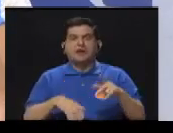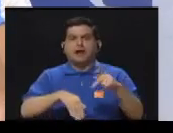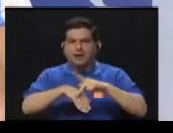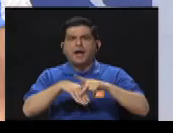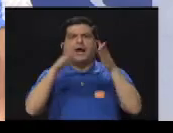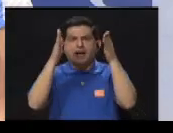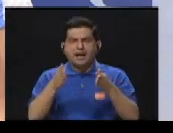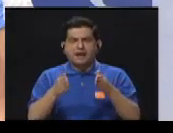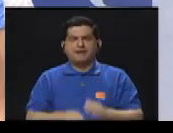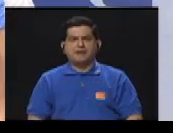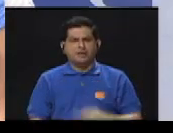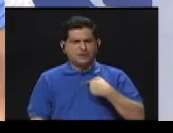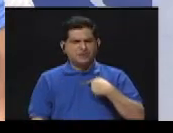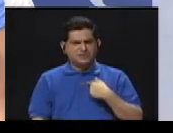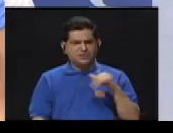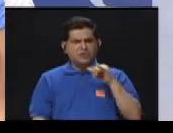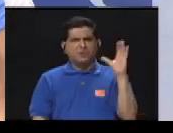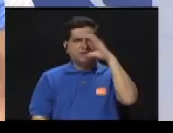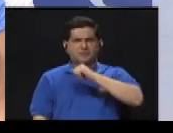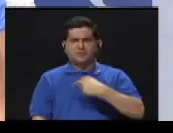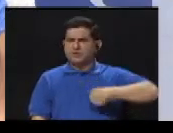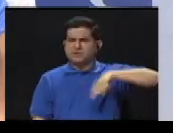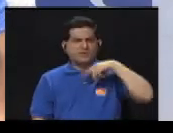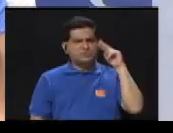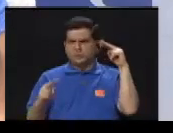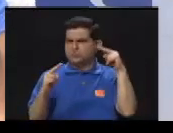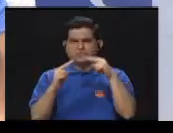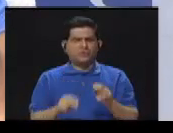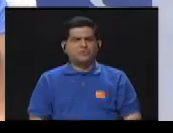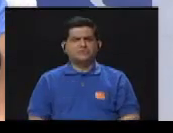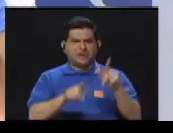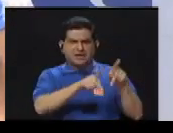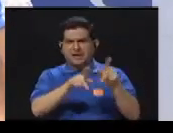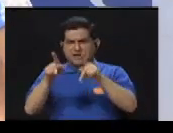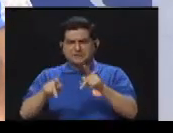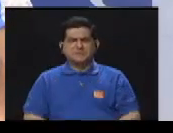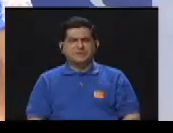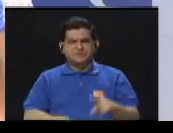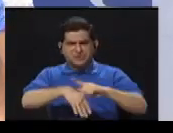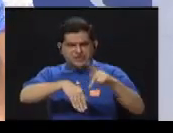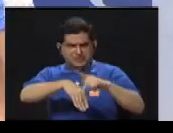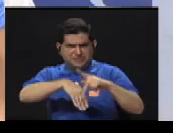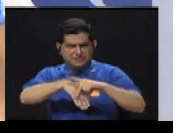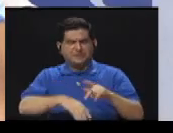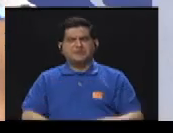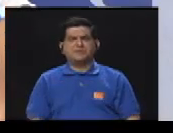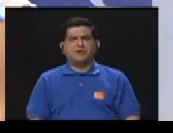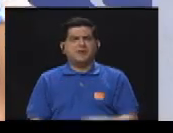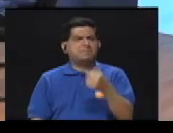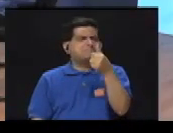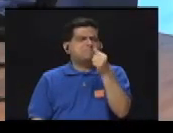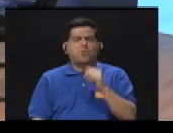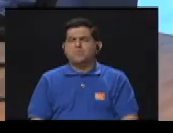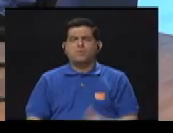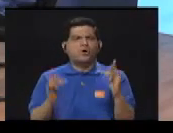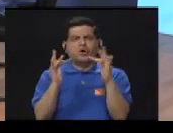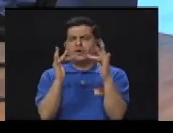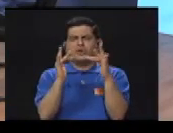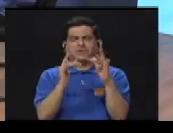paraguayos. Y ahí me di cuenta del desconocimiento que tenemos sobre los hermanos paraguayos. O sea, hay muy